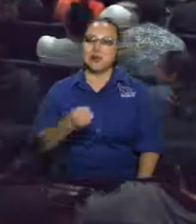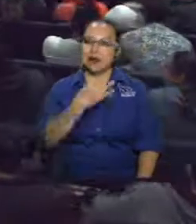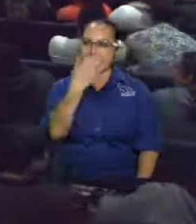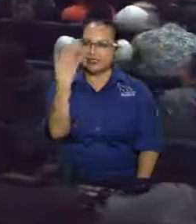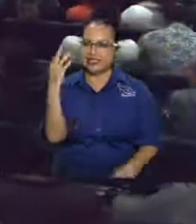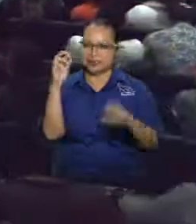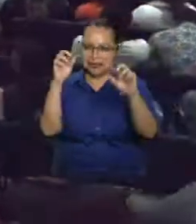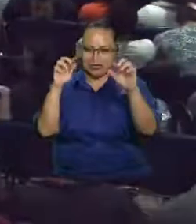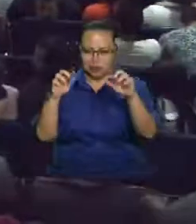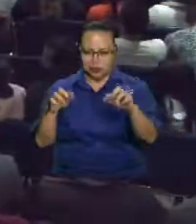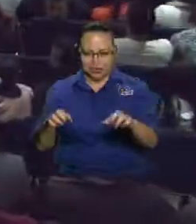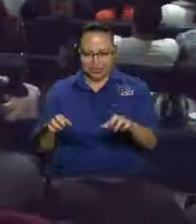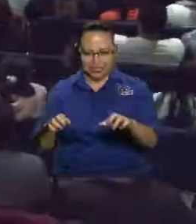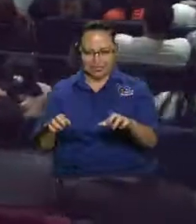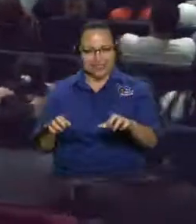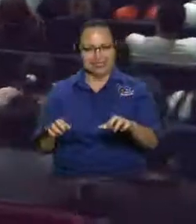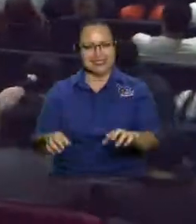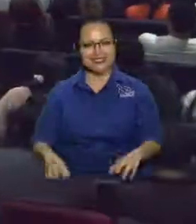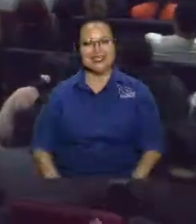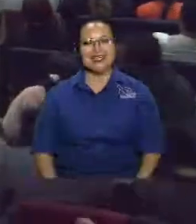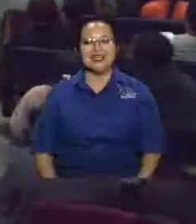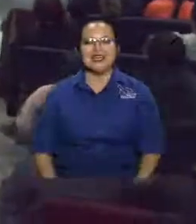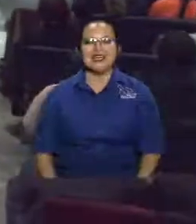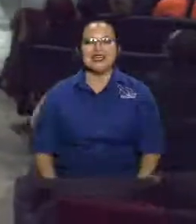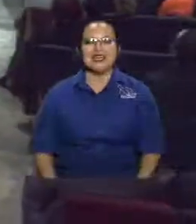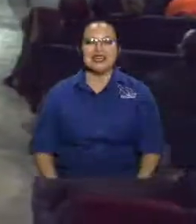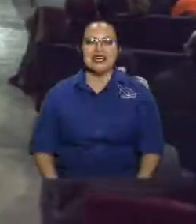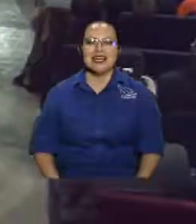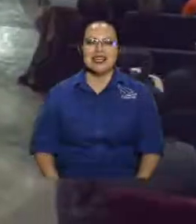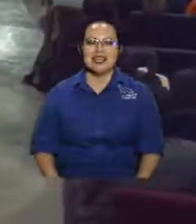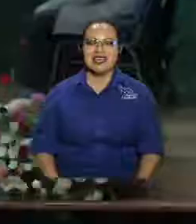¿Como para cuánta nos alcanza ahí?